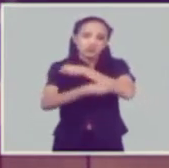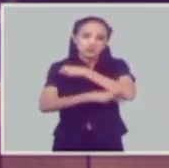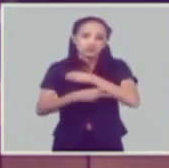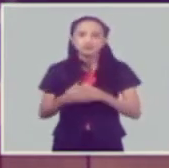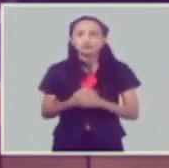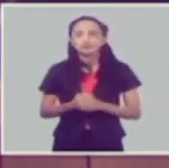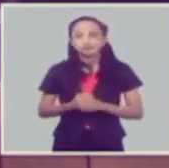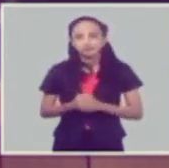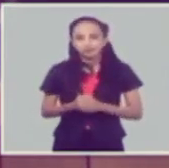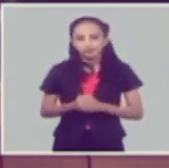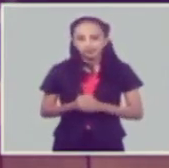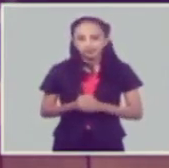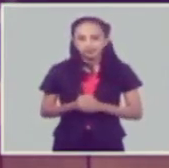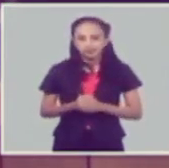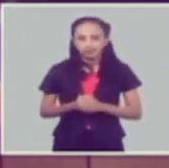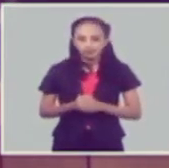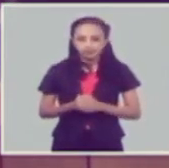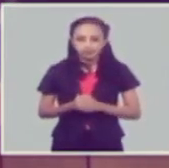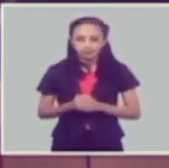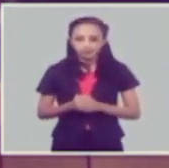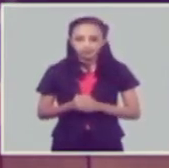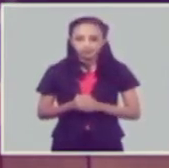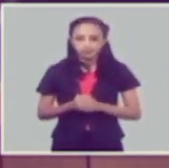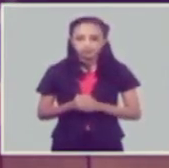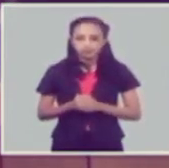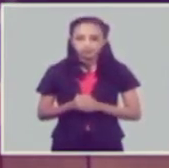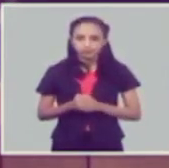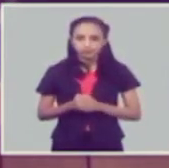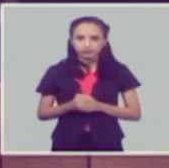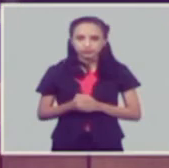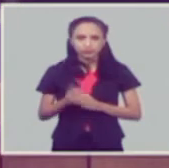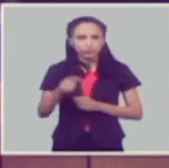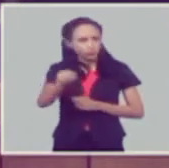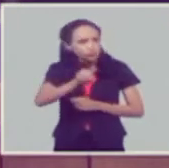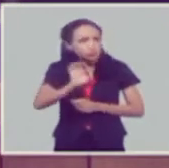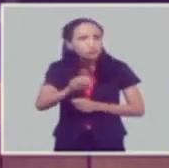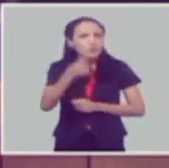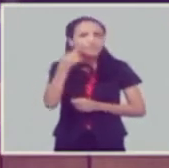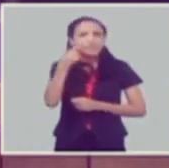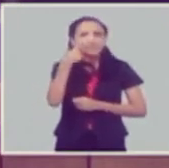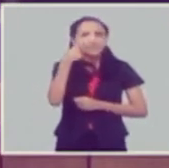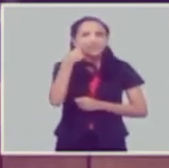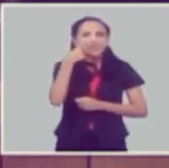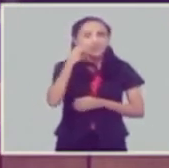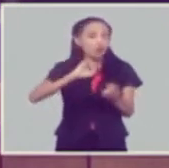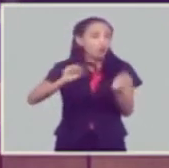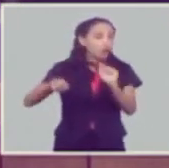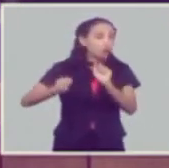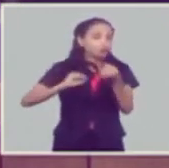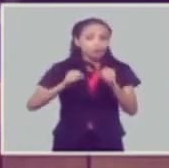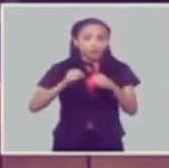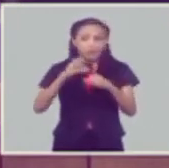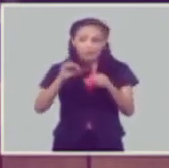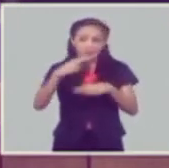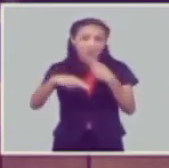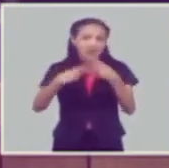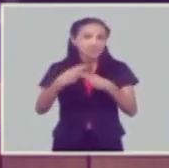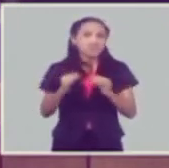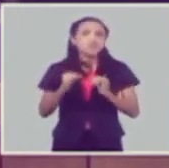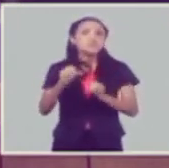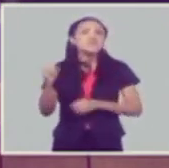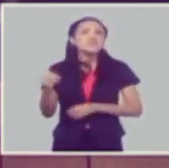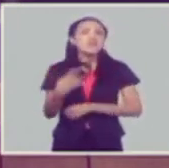Diputadas, diputados, seguramente muchos de ustedes han comprobado las crecientes manipulaciones y presiones a través de las